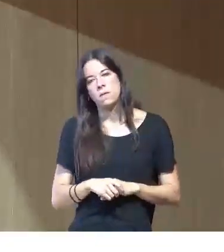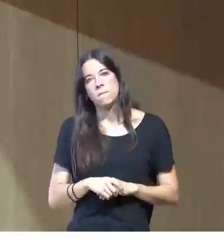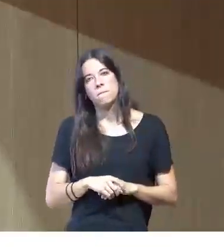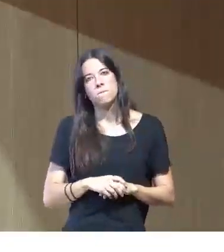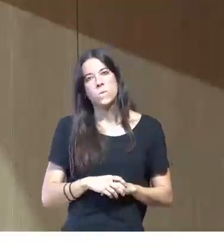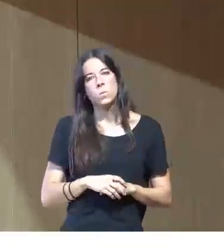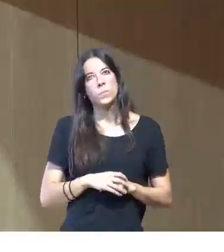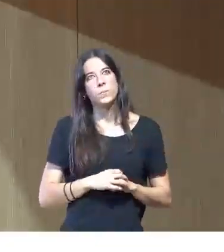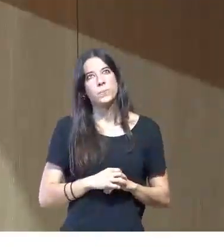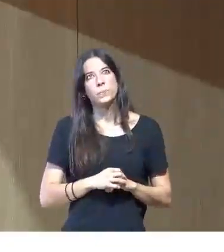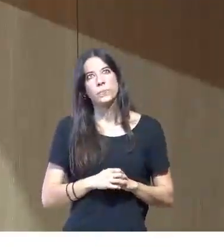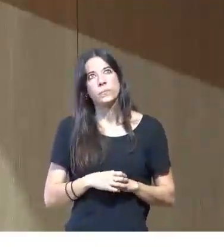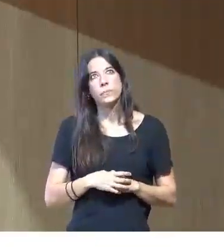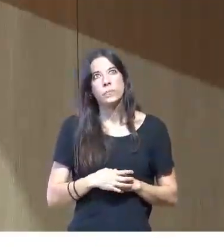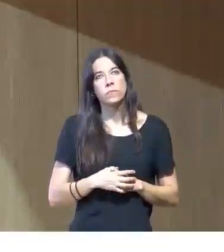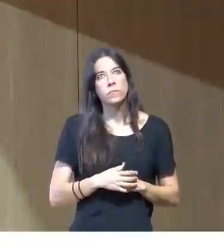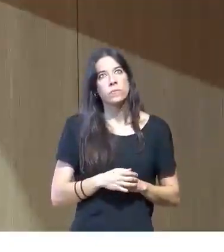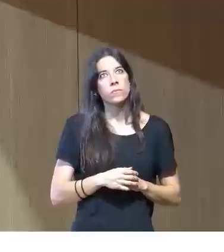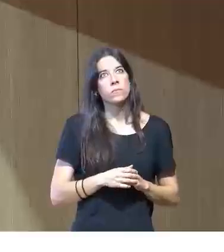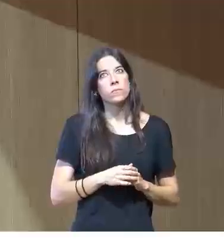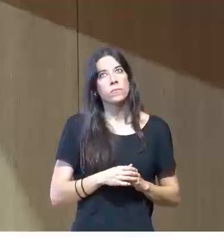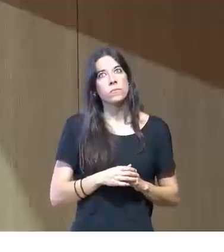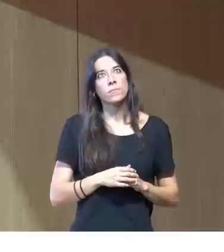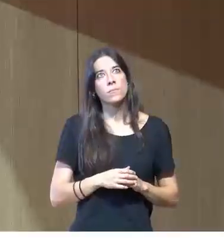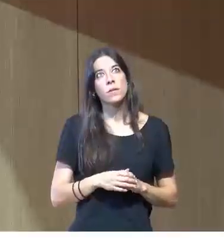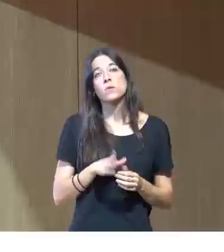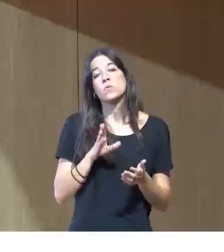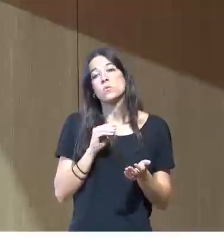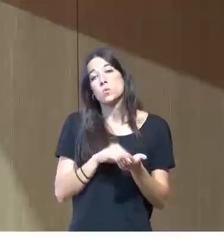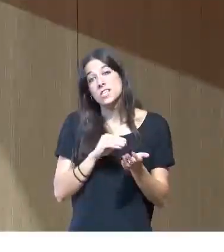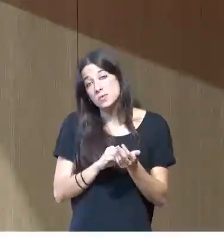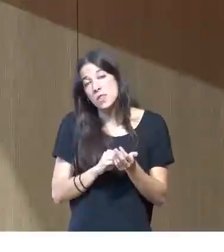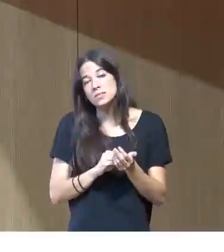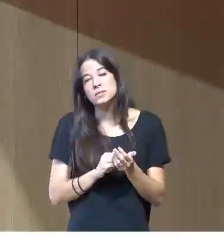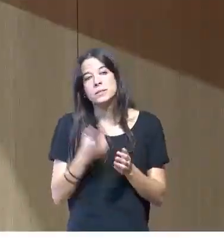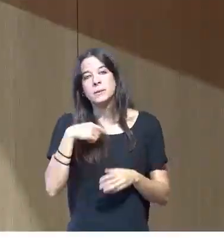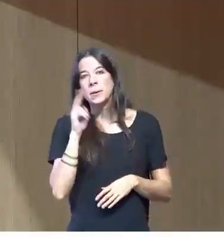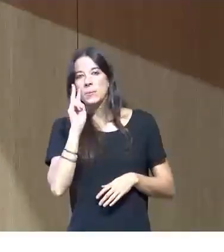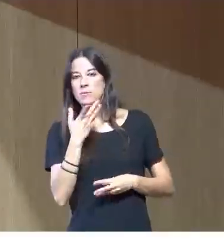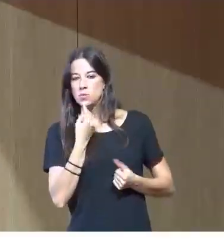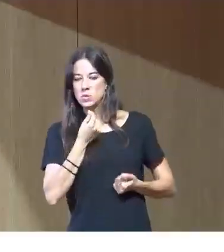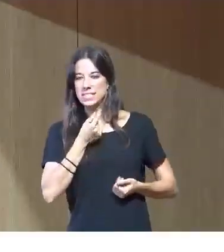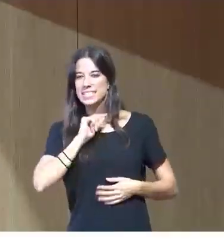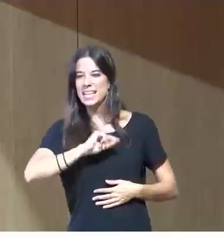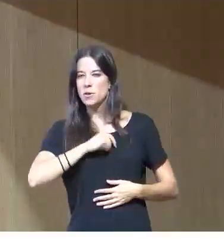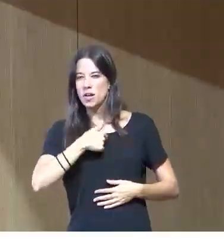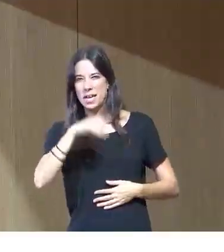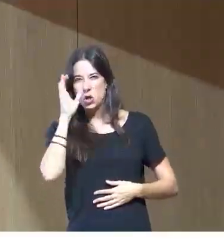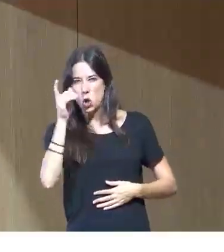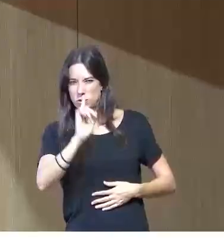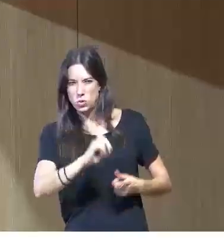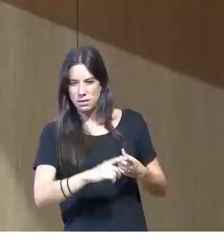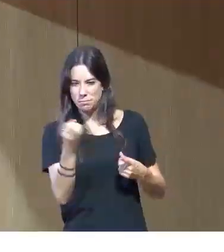y pues a menudo nos conseguimos Con sentimiento de que no somos escuchados de que nos